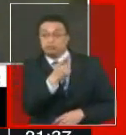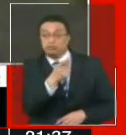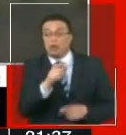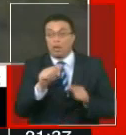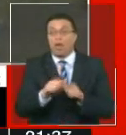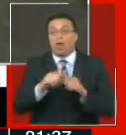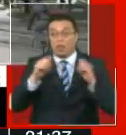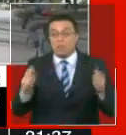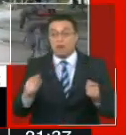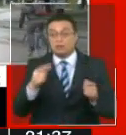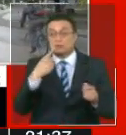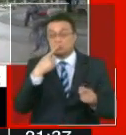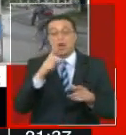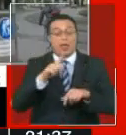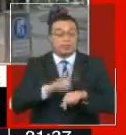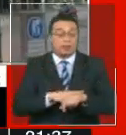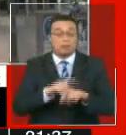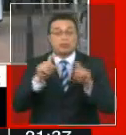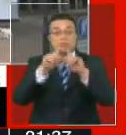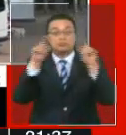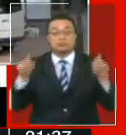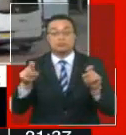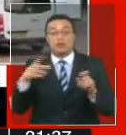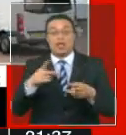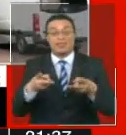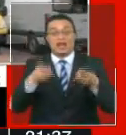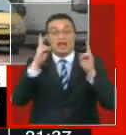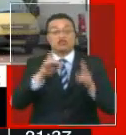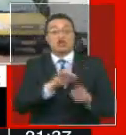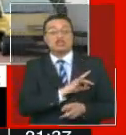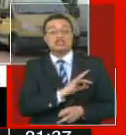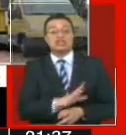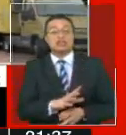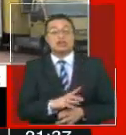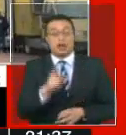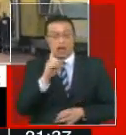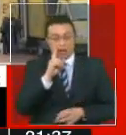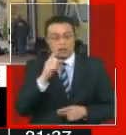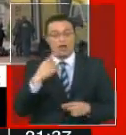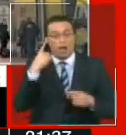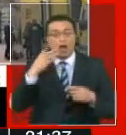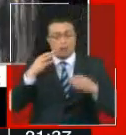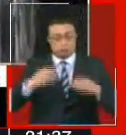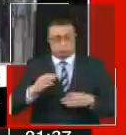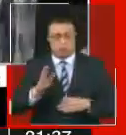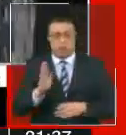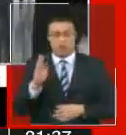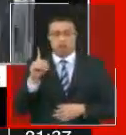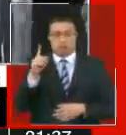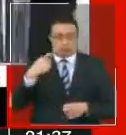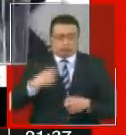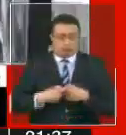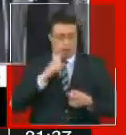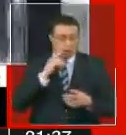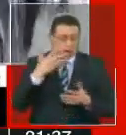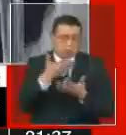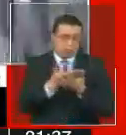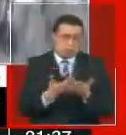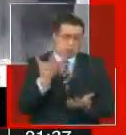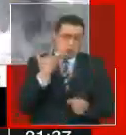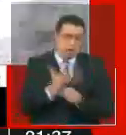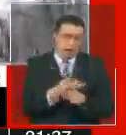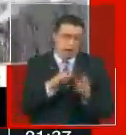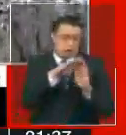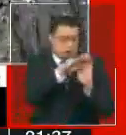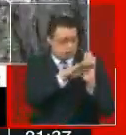extendiera el periodo de incertidumbre respecto de los derechos de chile cuando creemos que hay una posición bastante sólida Como le digo por antecedentes que no solo